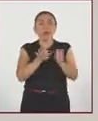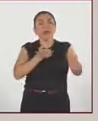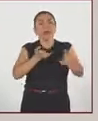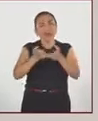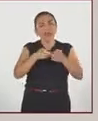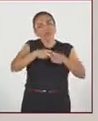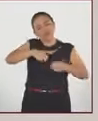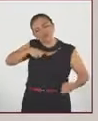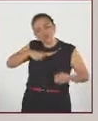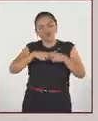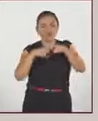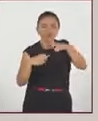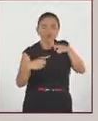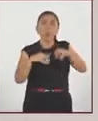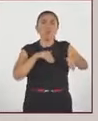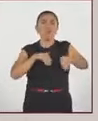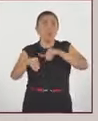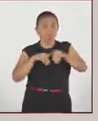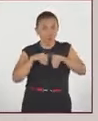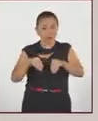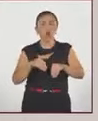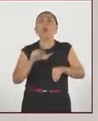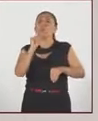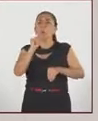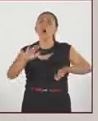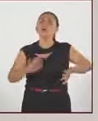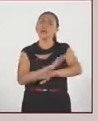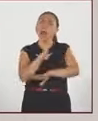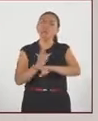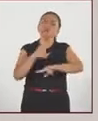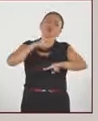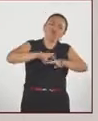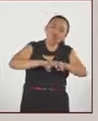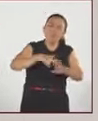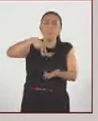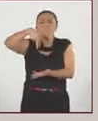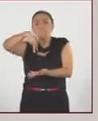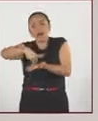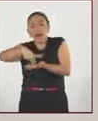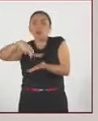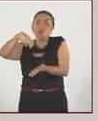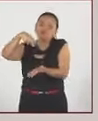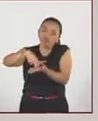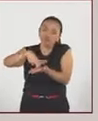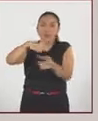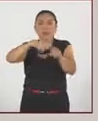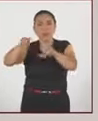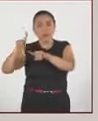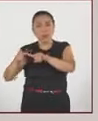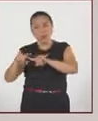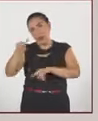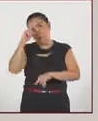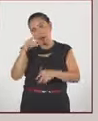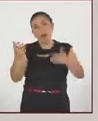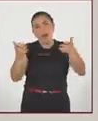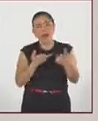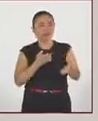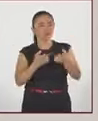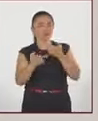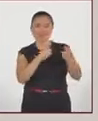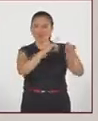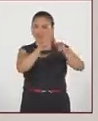y movimientos guiados, permitir los cambios de posición a los alumnos durante las estancias o las